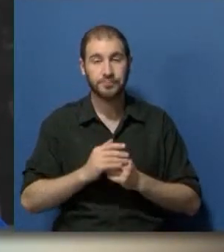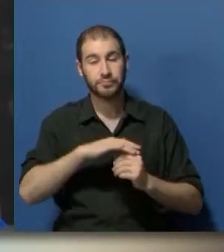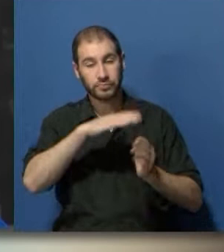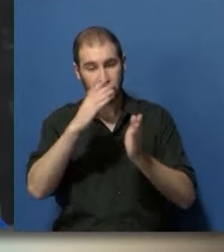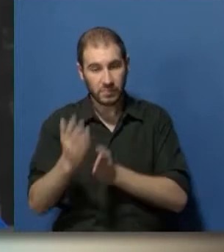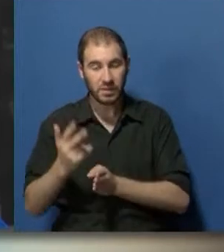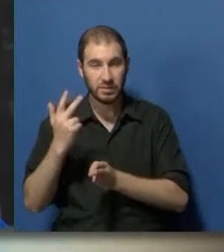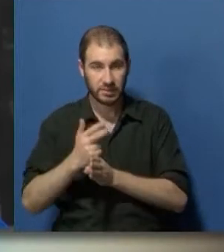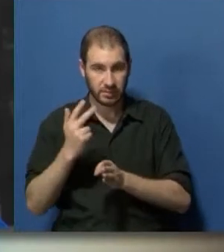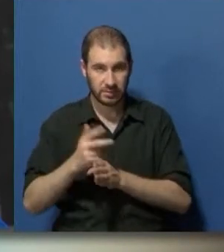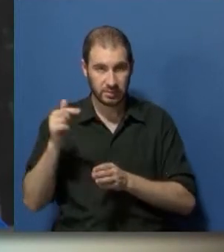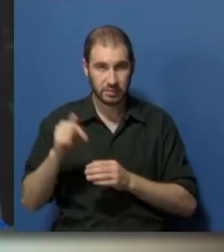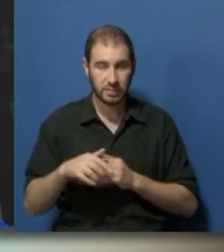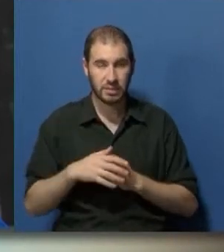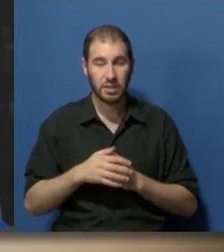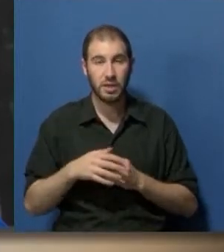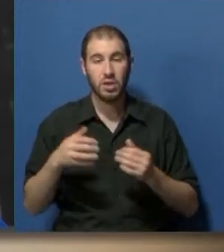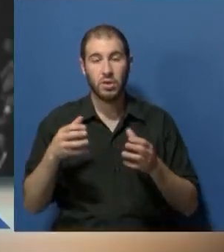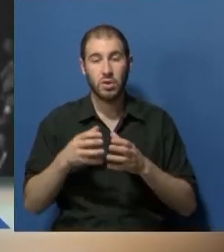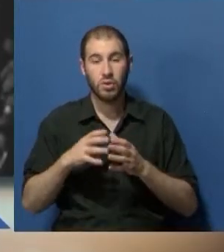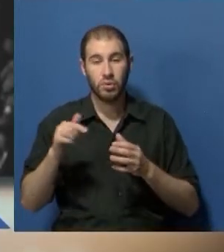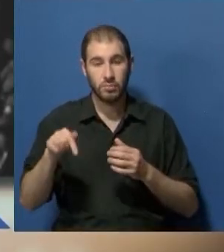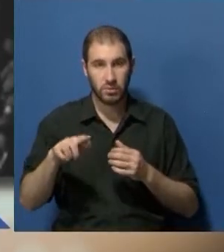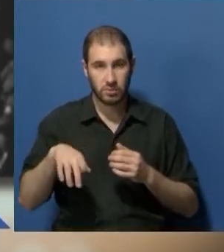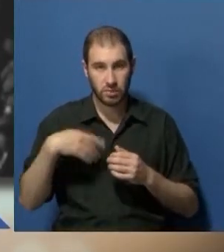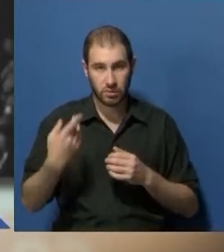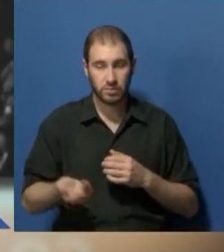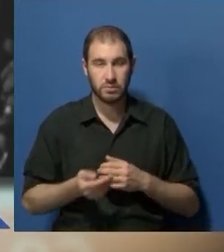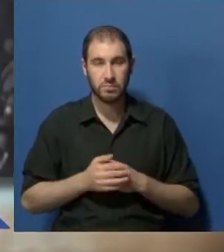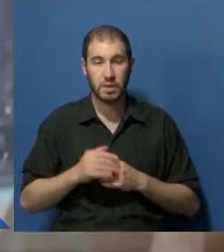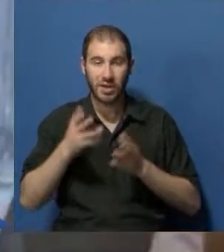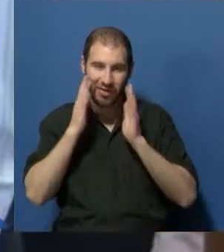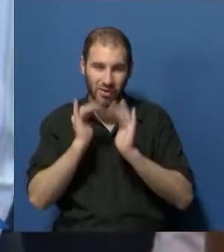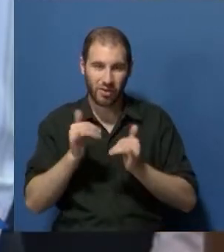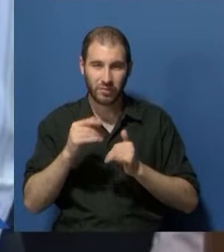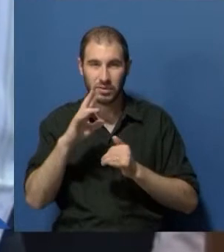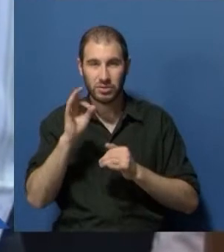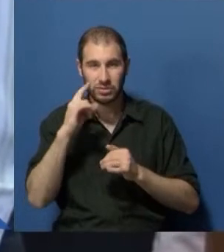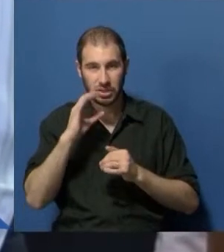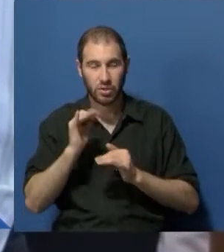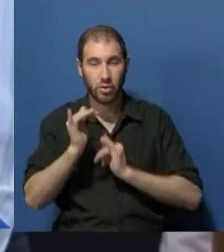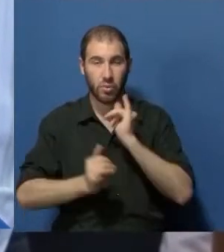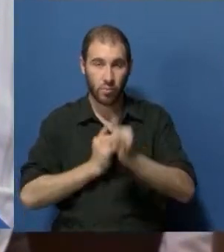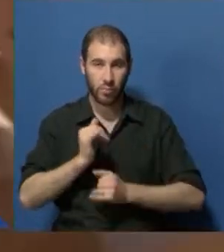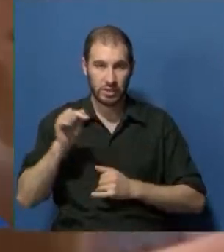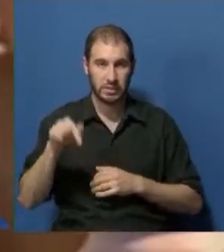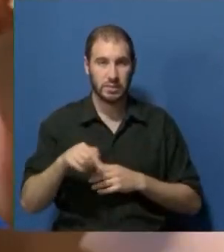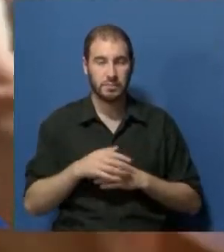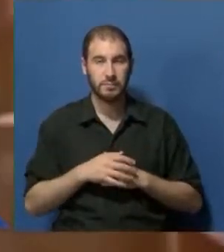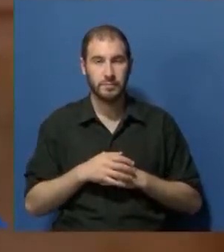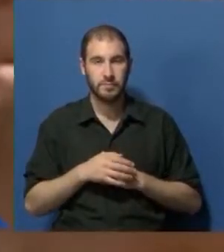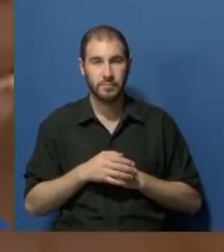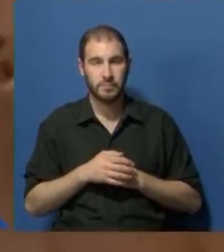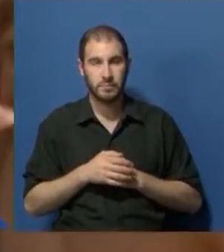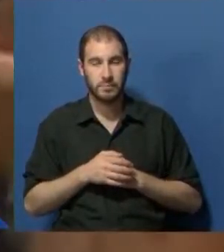tercera etapa, la generación que vendría a ser la joven Rocío Montes, dice en ese reportaje